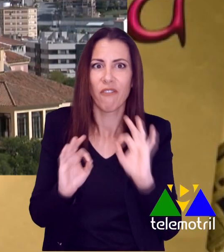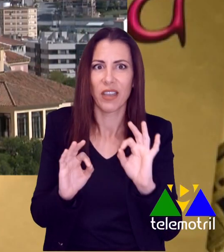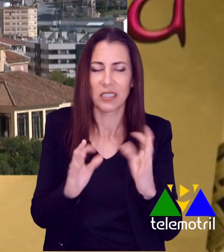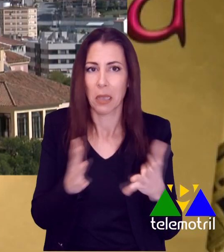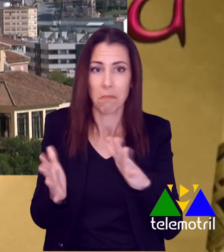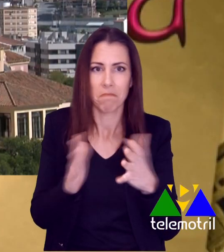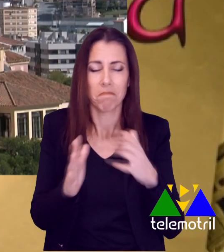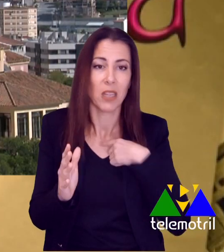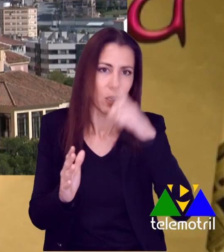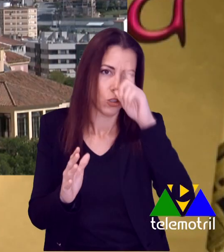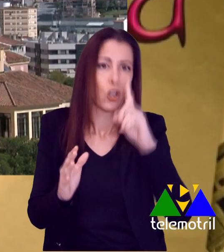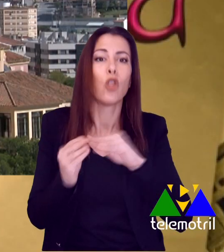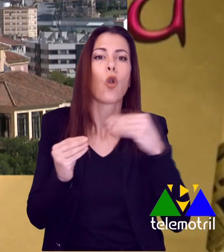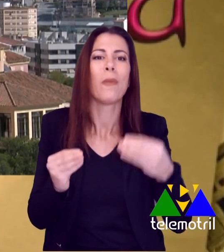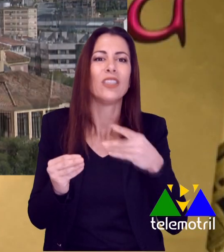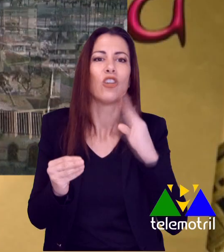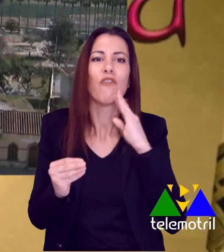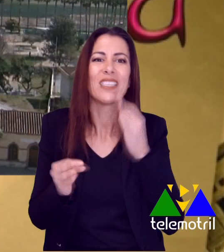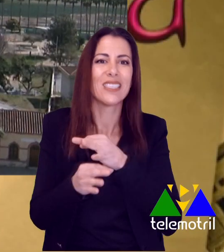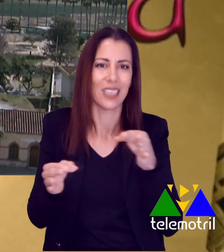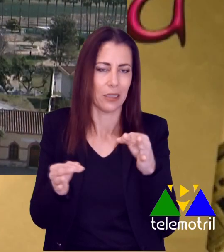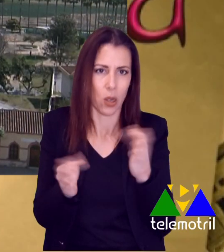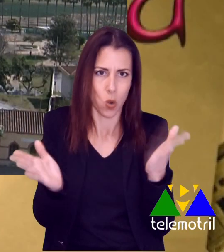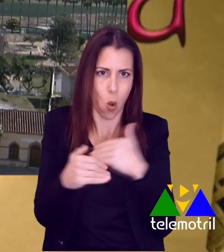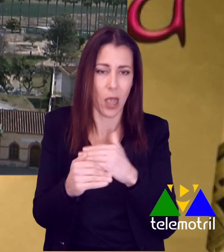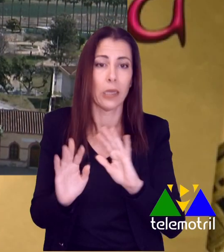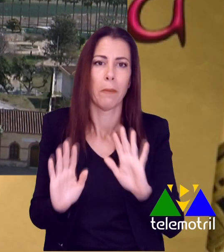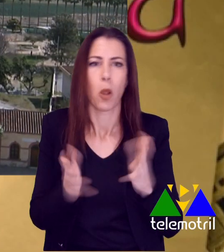bailan, no hay tampoco documentos exactos, bailan,